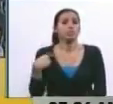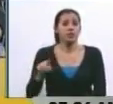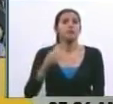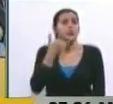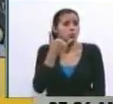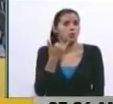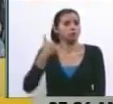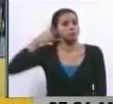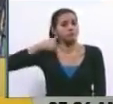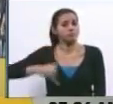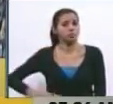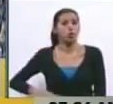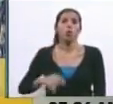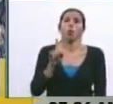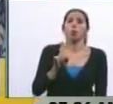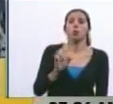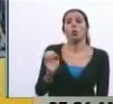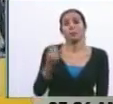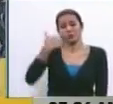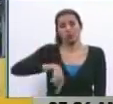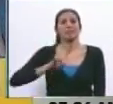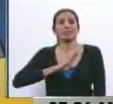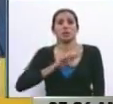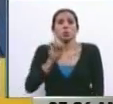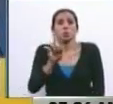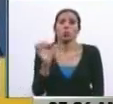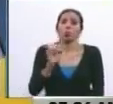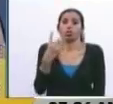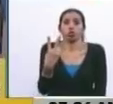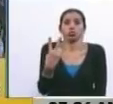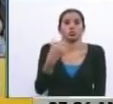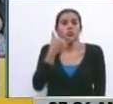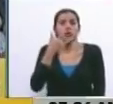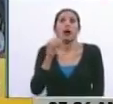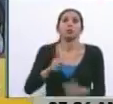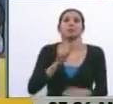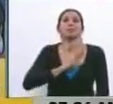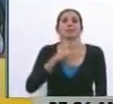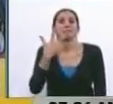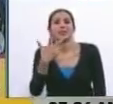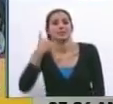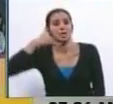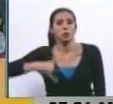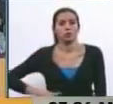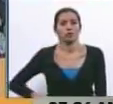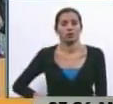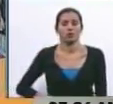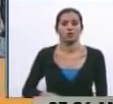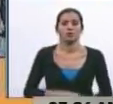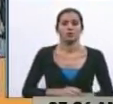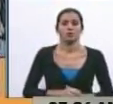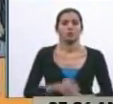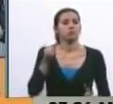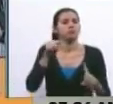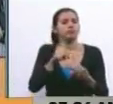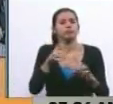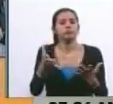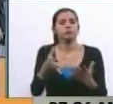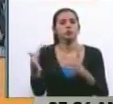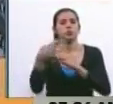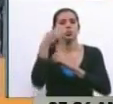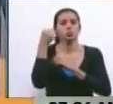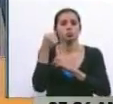sea, uno o dos celulares, y he visto hasta tres. Así que ese objetivo de